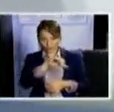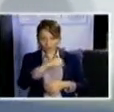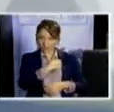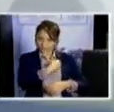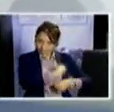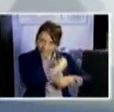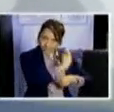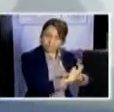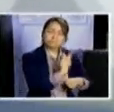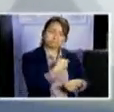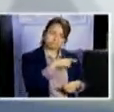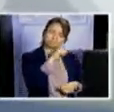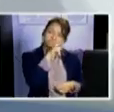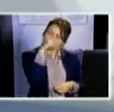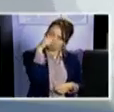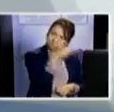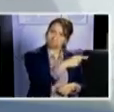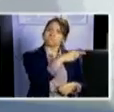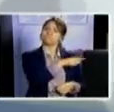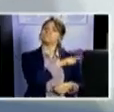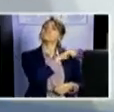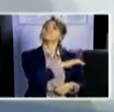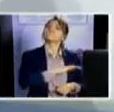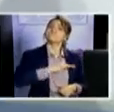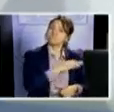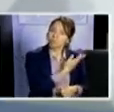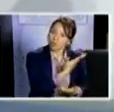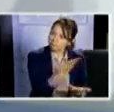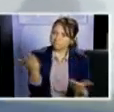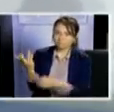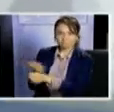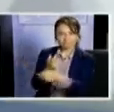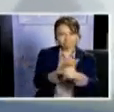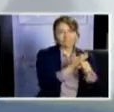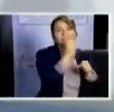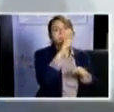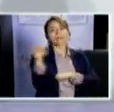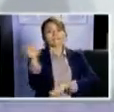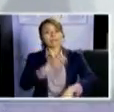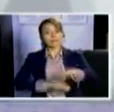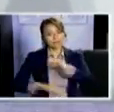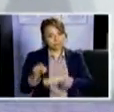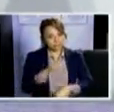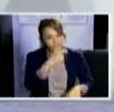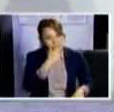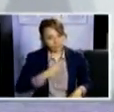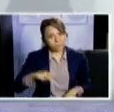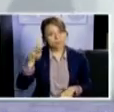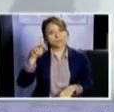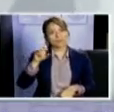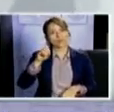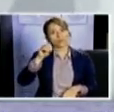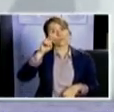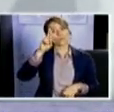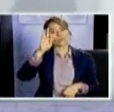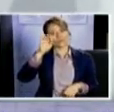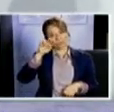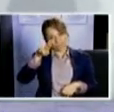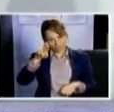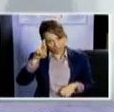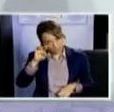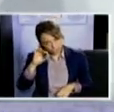felicitarla por esta gran convocatoria. Al embajador Porfirio Muñoz, bienvenido al Senado de la República, así como a